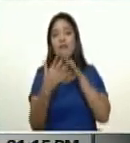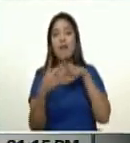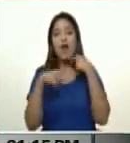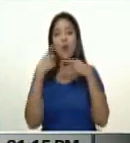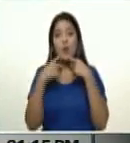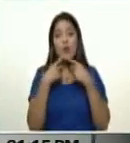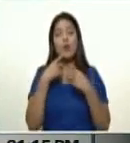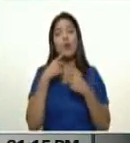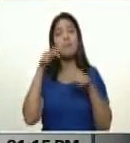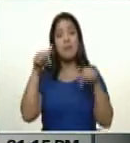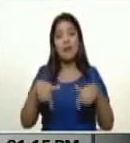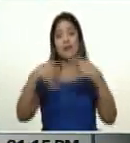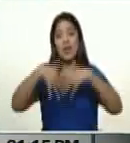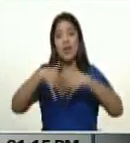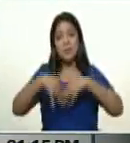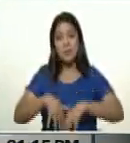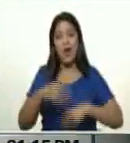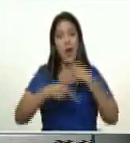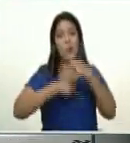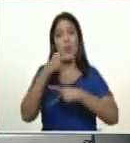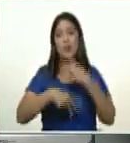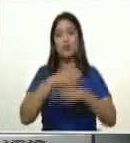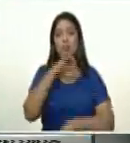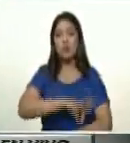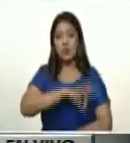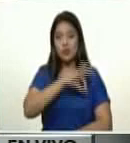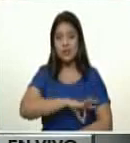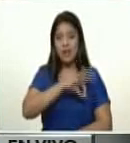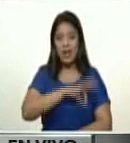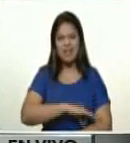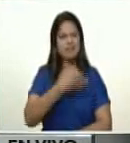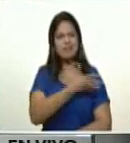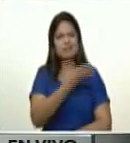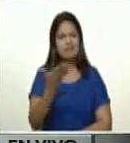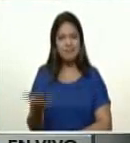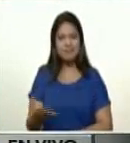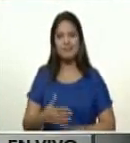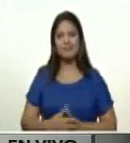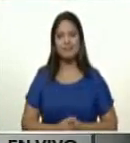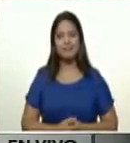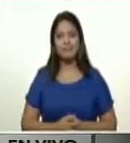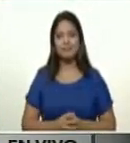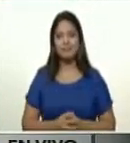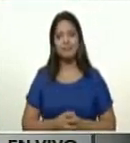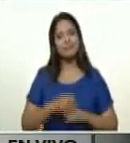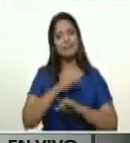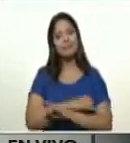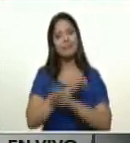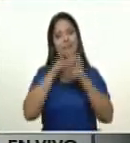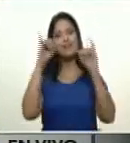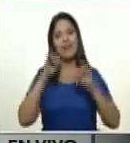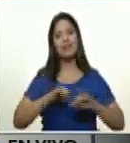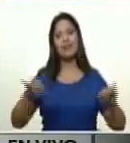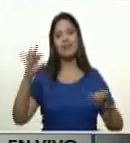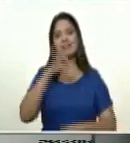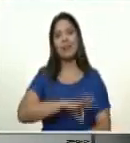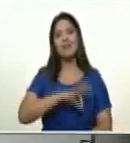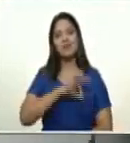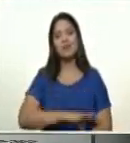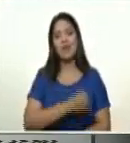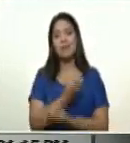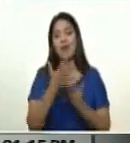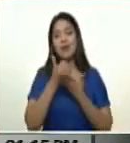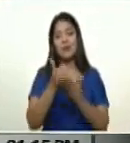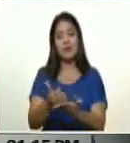eso es la producción social, para la felicidad social, el beneficio